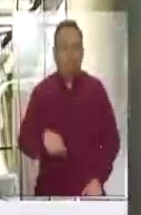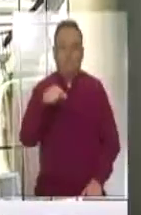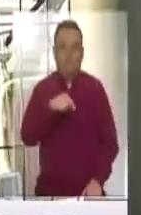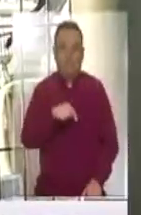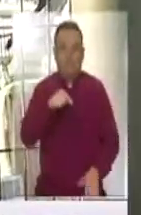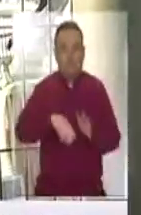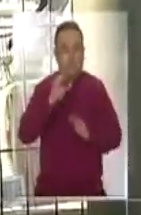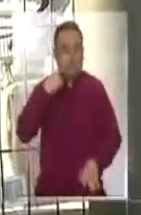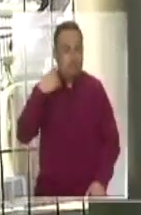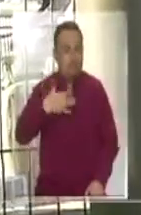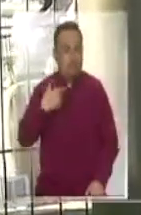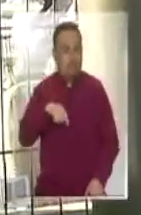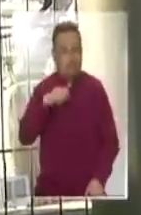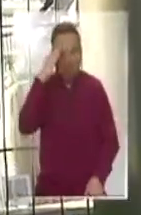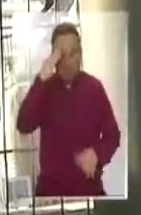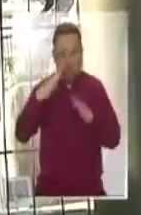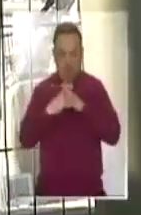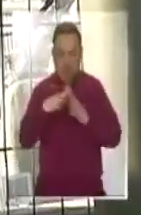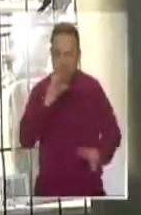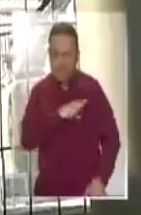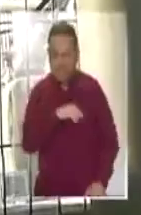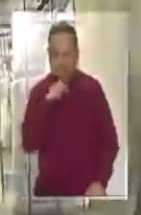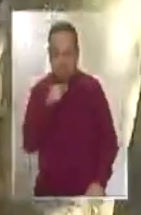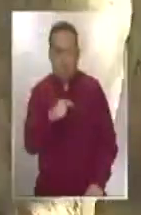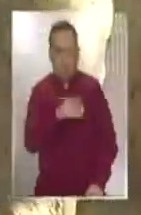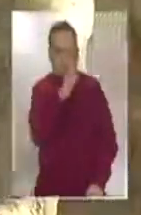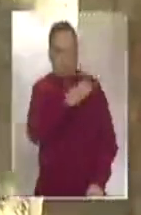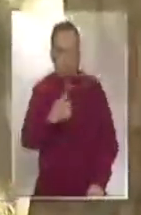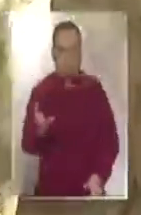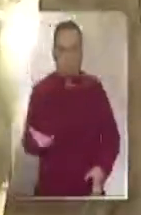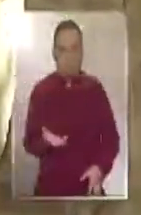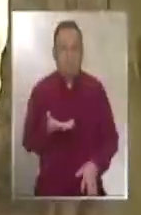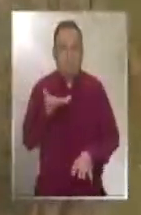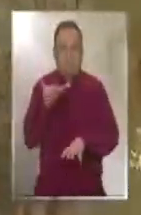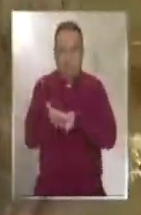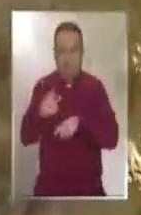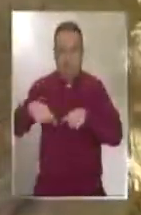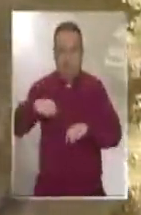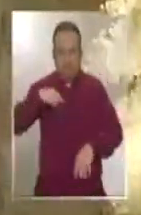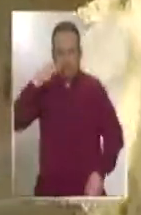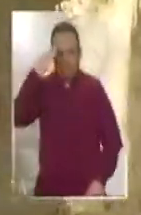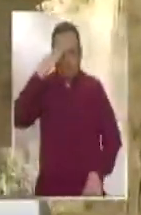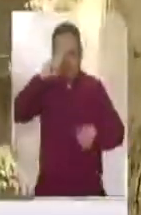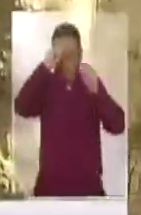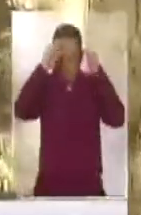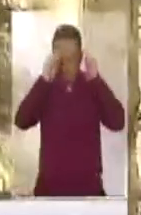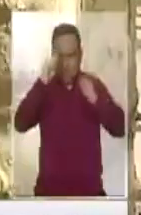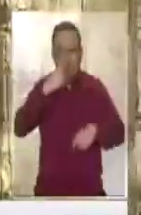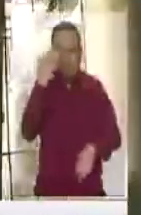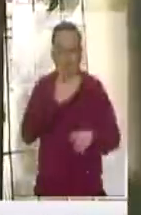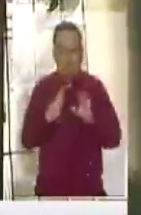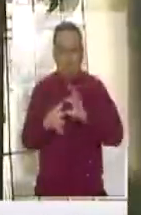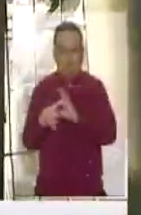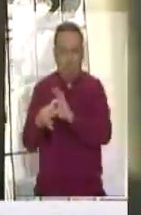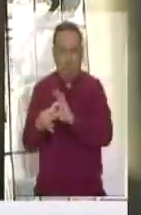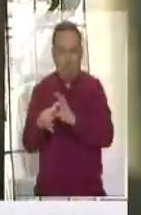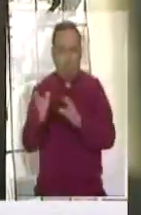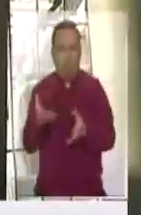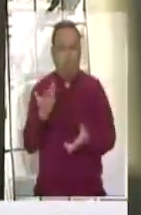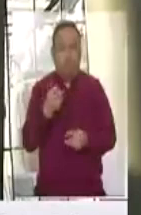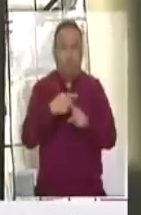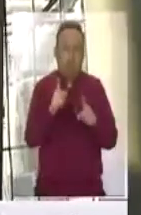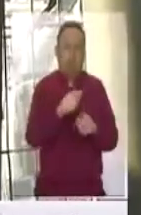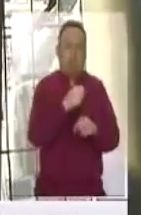importante para el Ejército de Chile es el capital humano, es que existe este personal que en definitiva y en trabajo en conjunto, tanto con otras Fuerzas